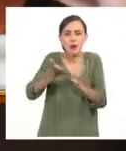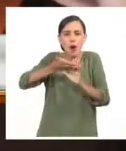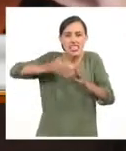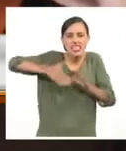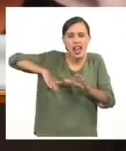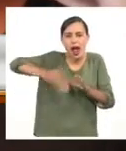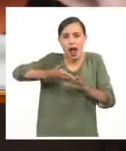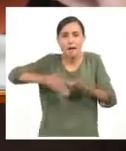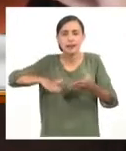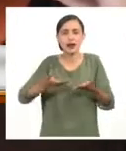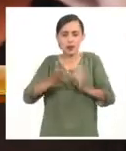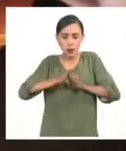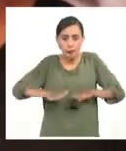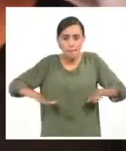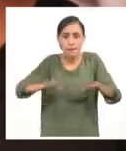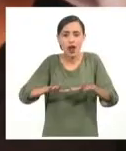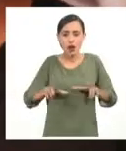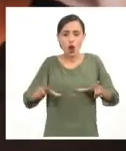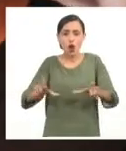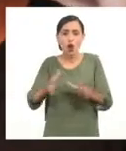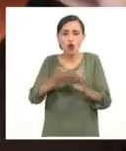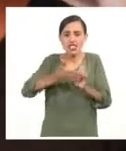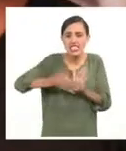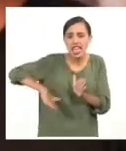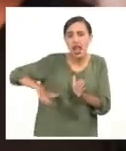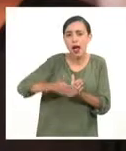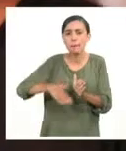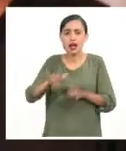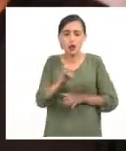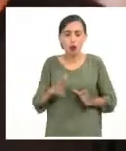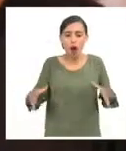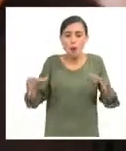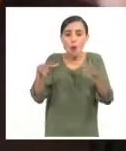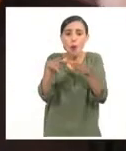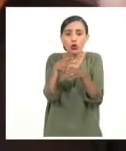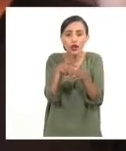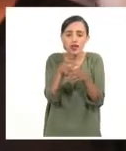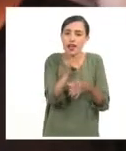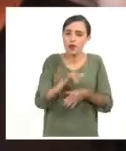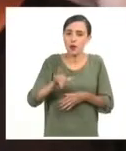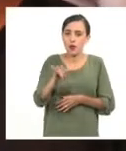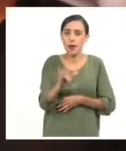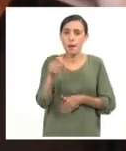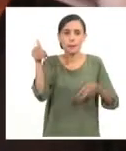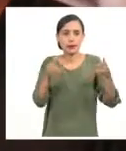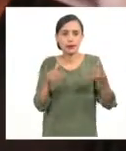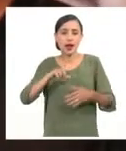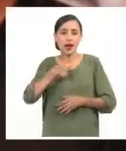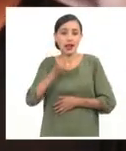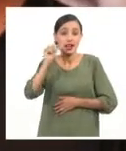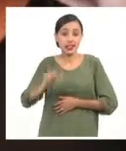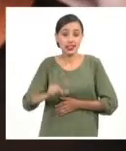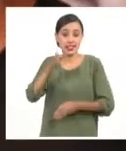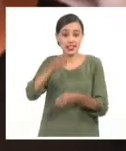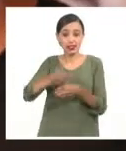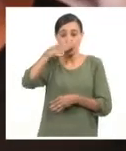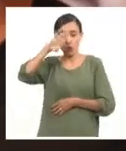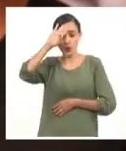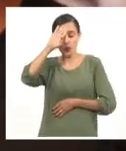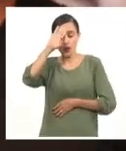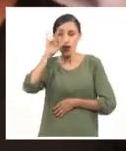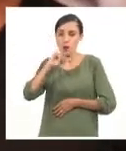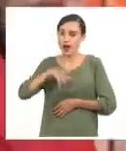en platos cerámicos, en loza cerámica, en botella cerámica, que van a participar artistas de la ciudad de Santiago de Cuba y artistas